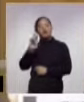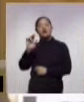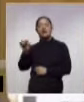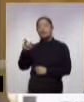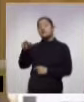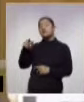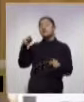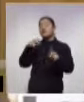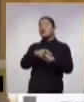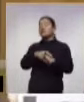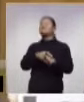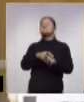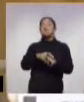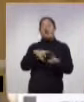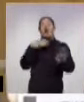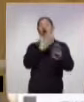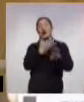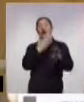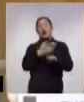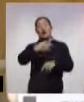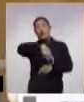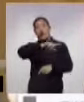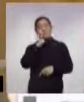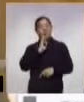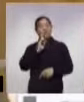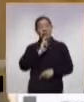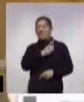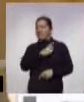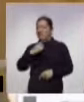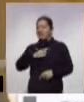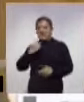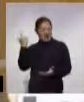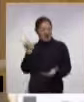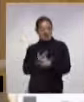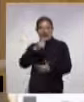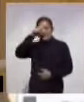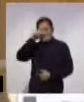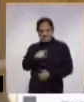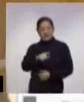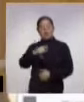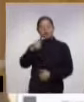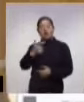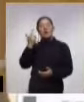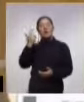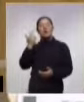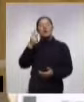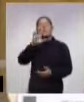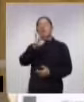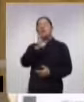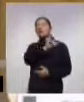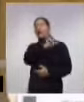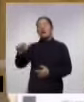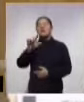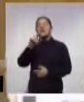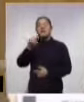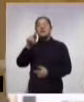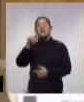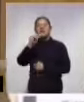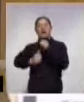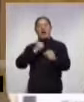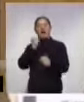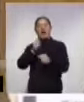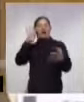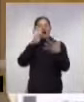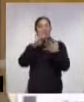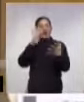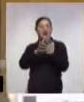un homicidio en contra de mujeres que debe tener, dijo, el agravante y la penalidad más alta, de 40 a 70 años de cárcel. Durante